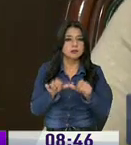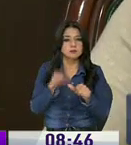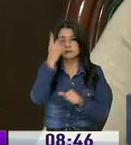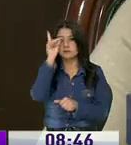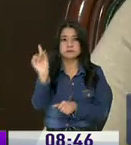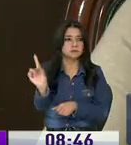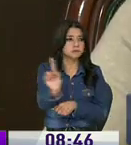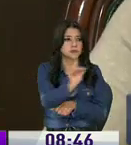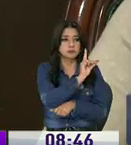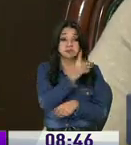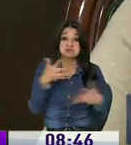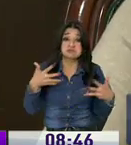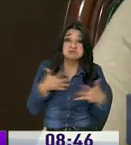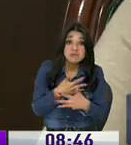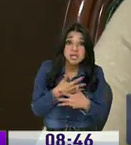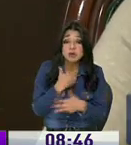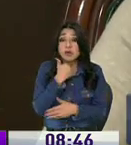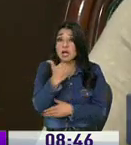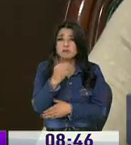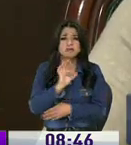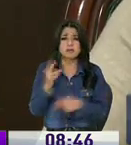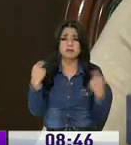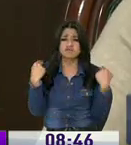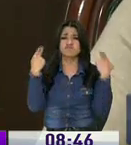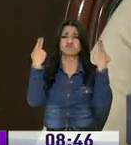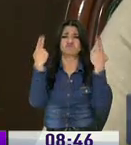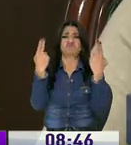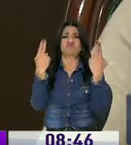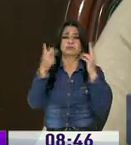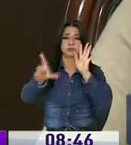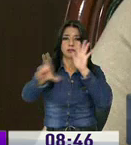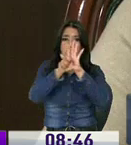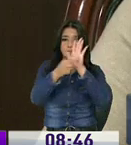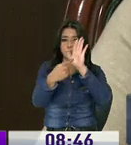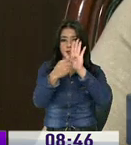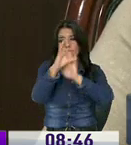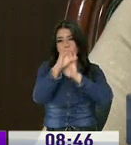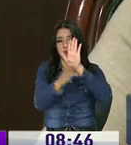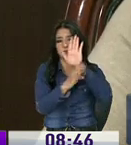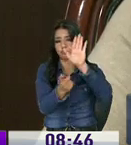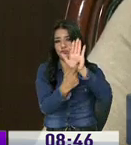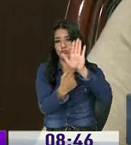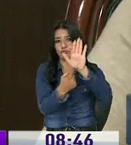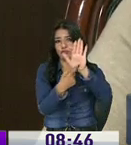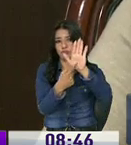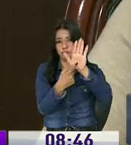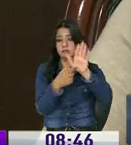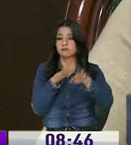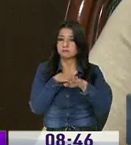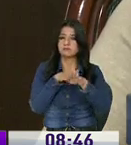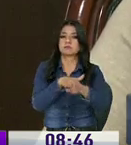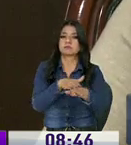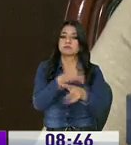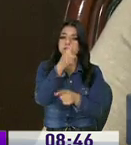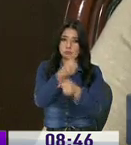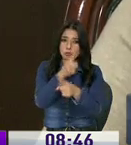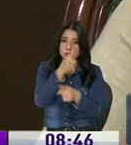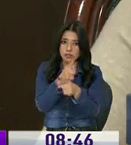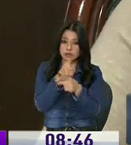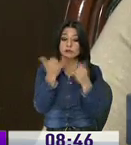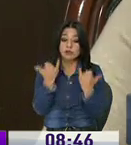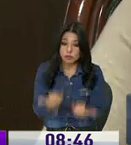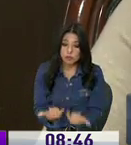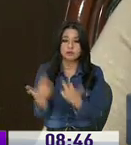actuando, sin miedo, con firmeza y con la ley y la Constitución en la mano. Por eso, porque le